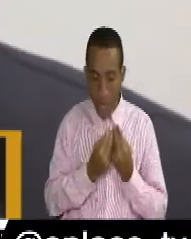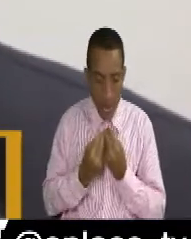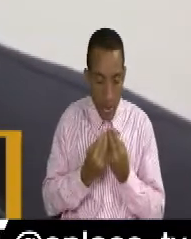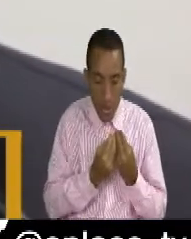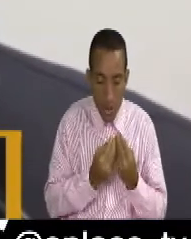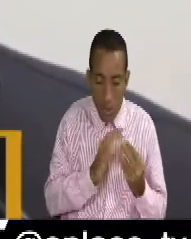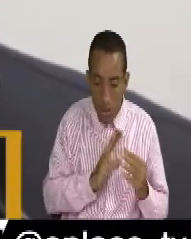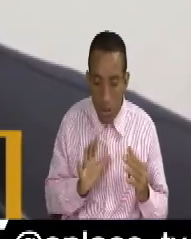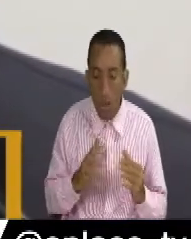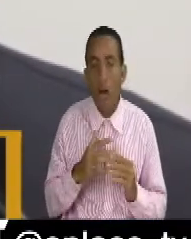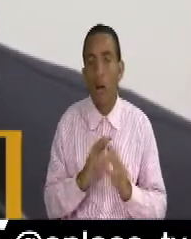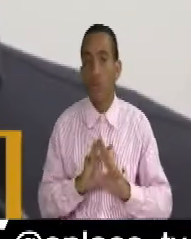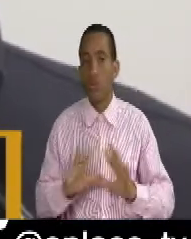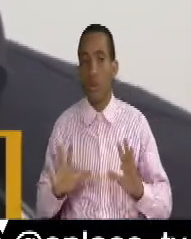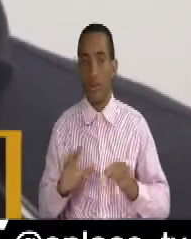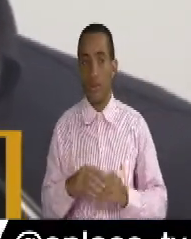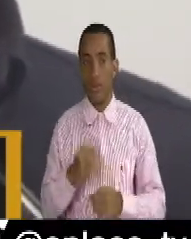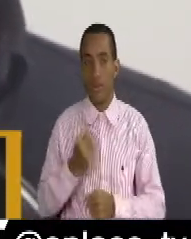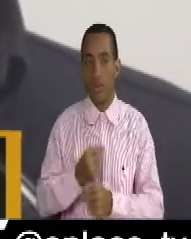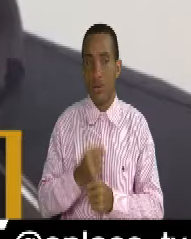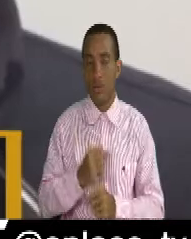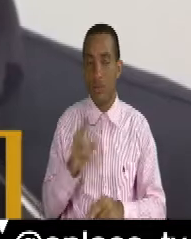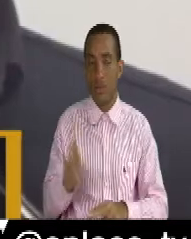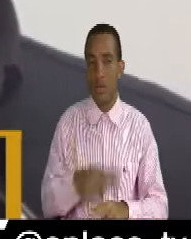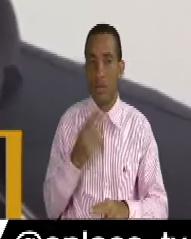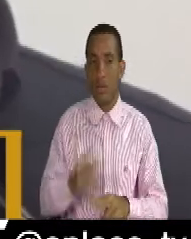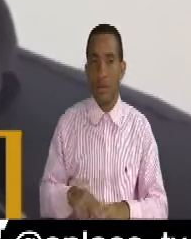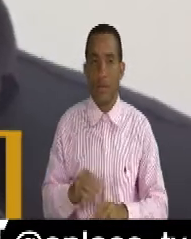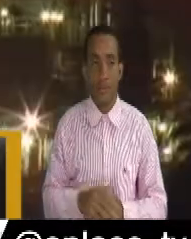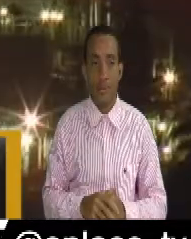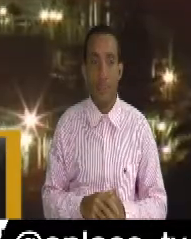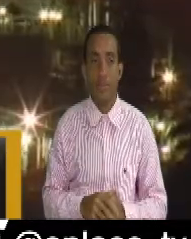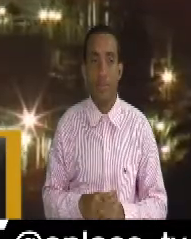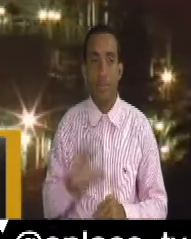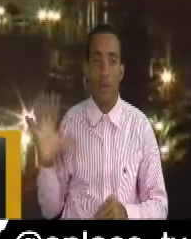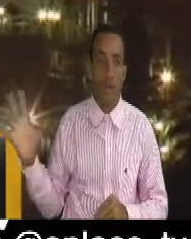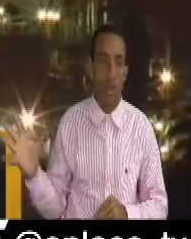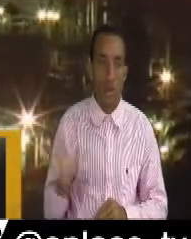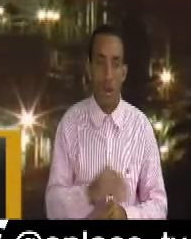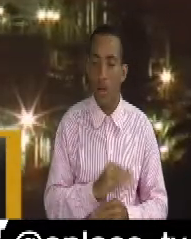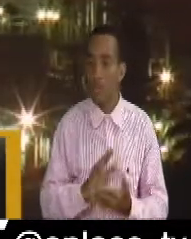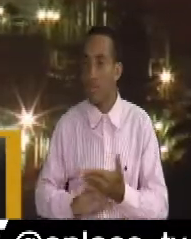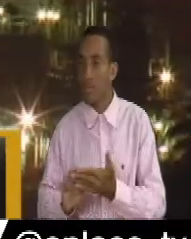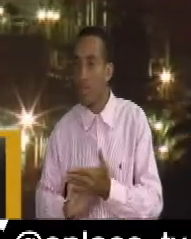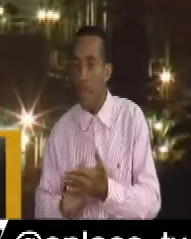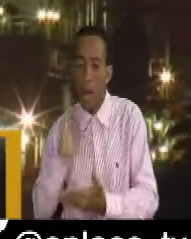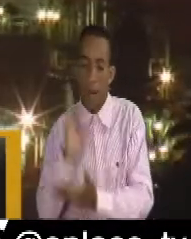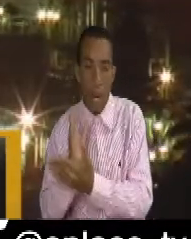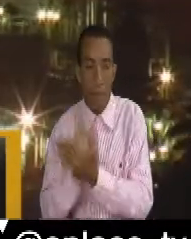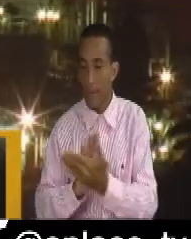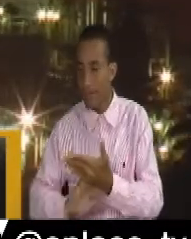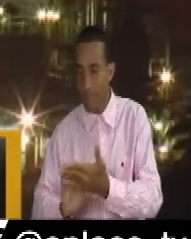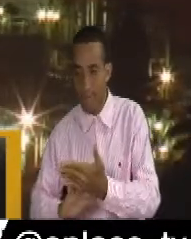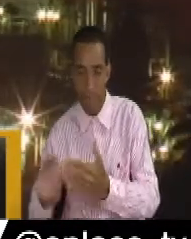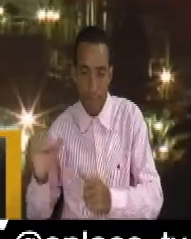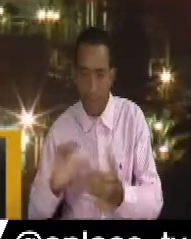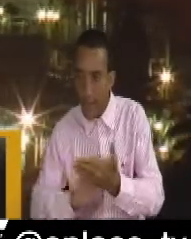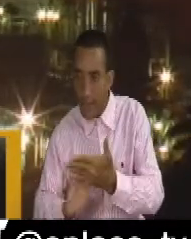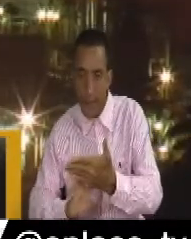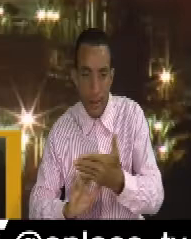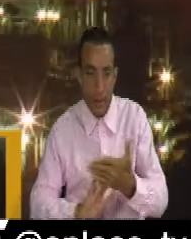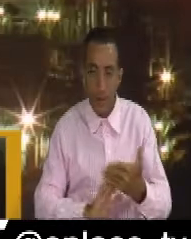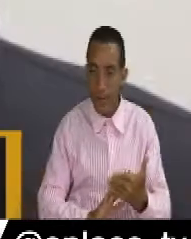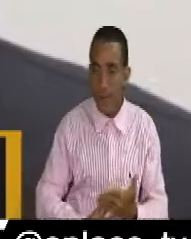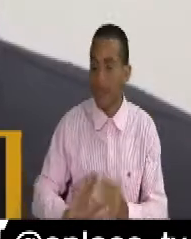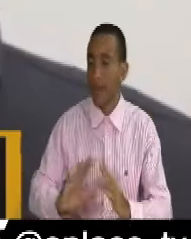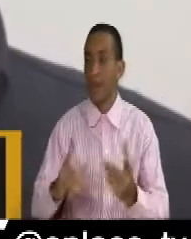es usual dentro de nuestro trabajo. Indicó el Ejecutivo que todas las emergencias fueron superadas y que es de total normalidad el funcionamiento de la refinería de Barranca